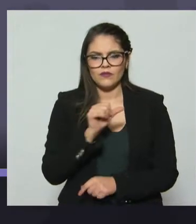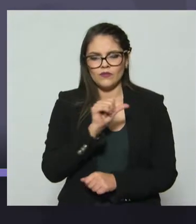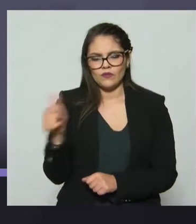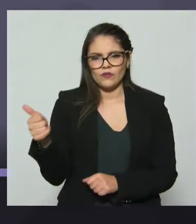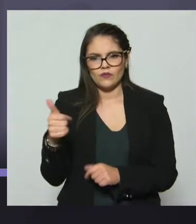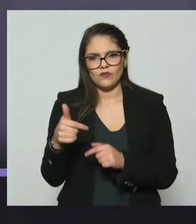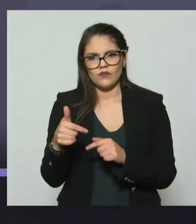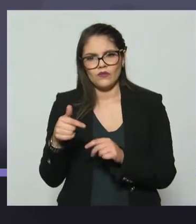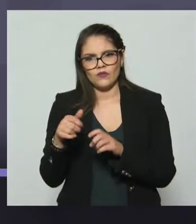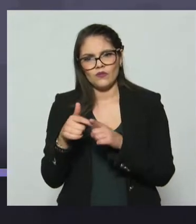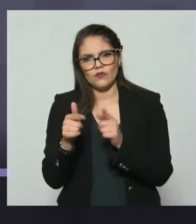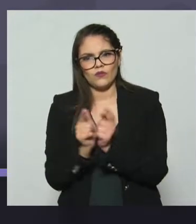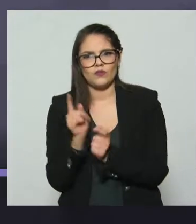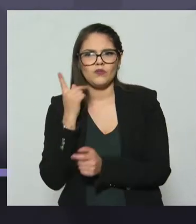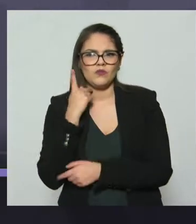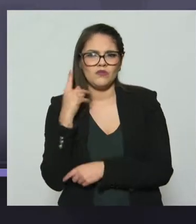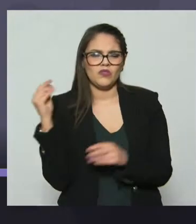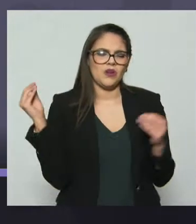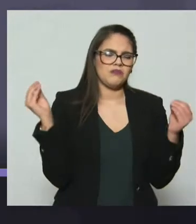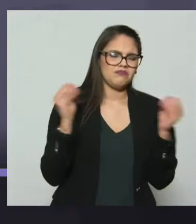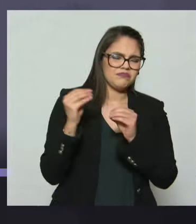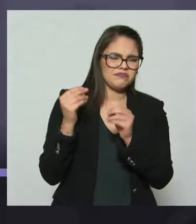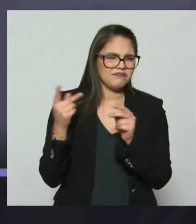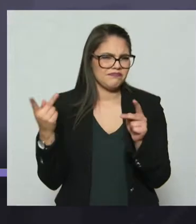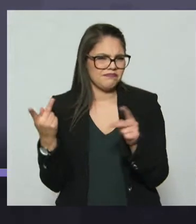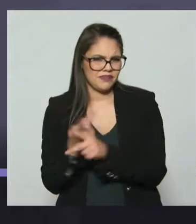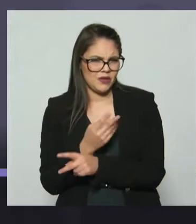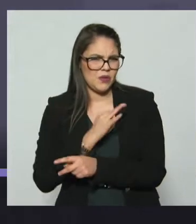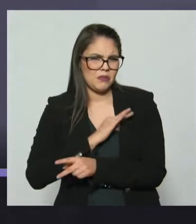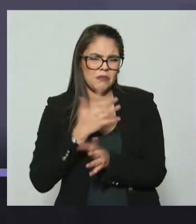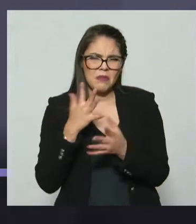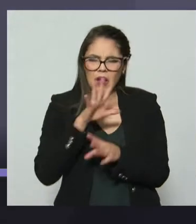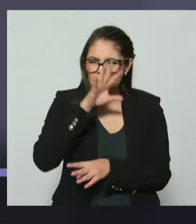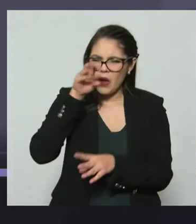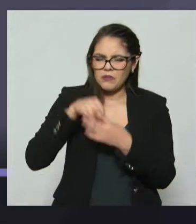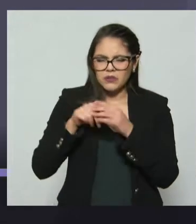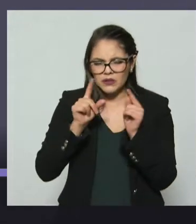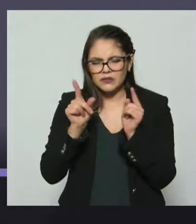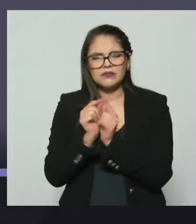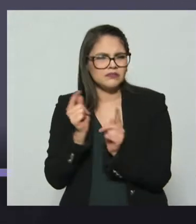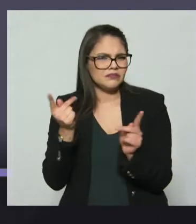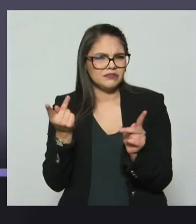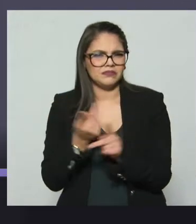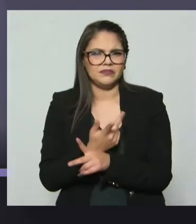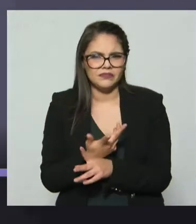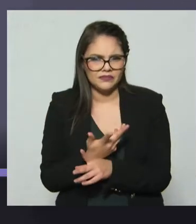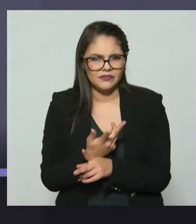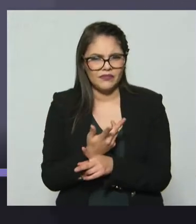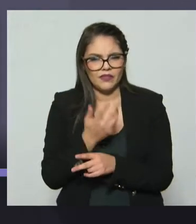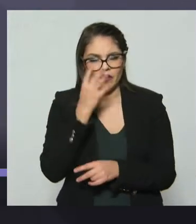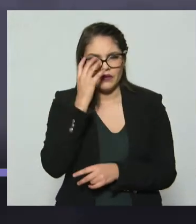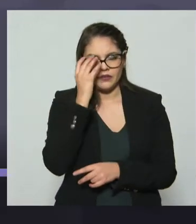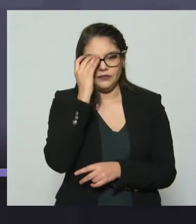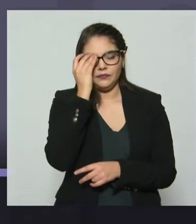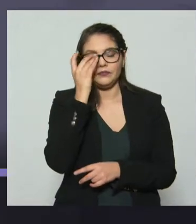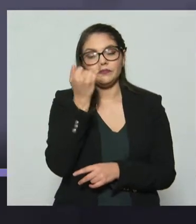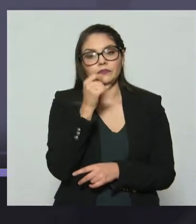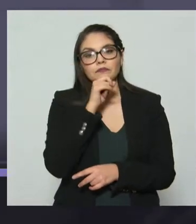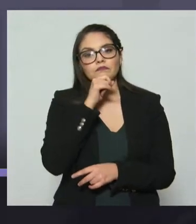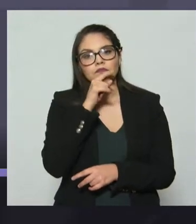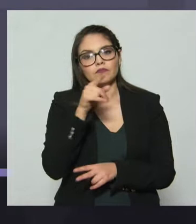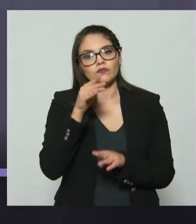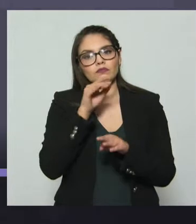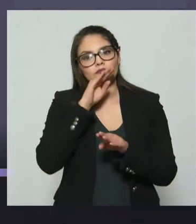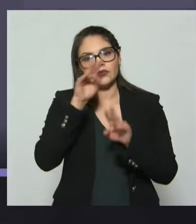el Congreso? ¿Cómo estuvo la discusión? Si nos puedes dar un balance para cerrar el 2019 y justamente el